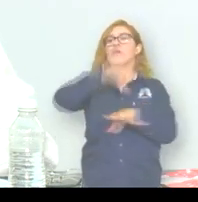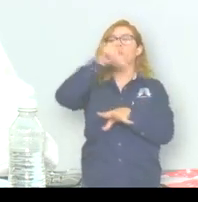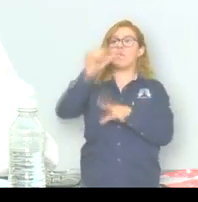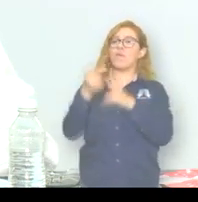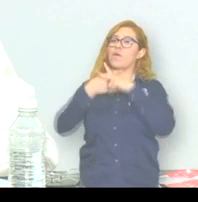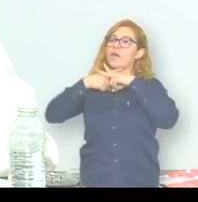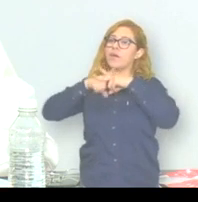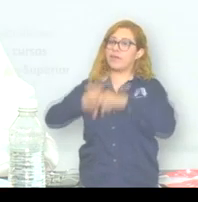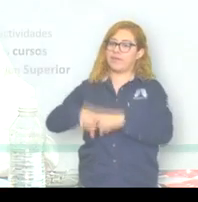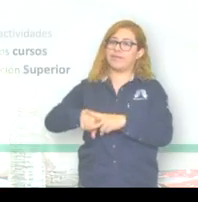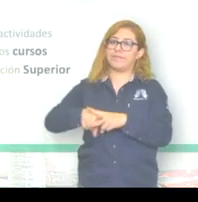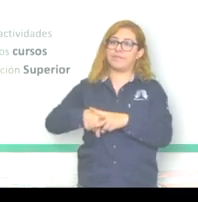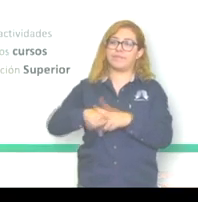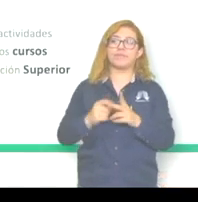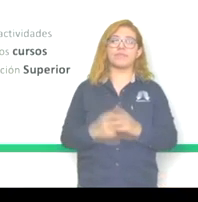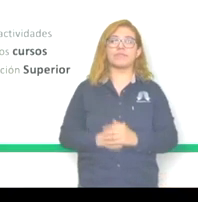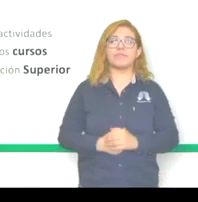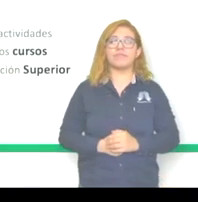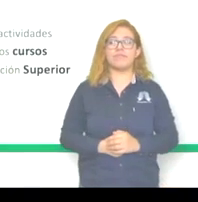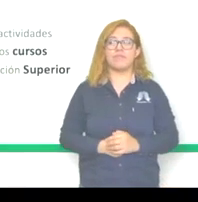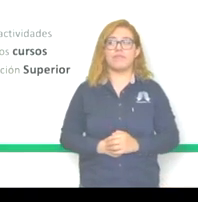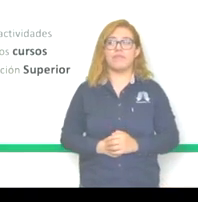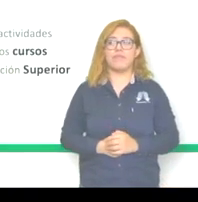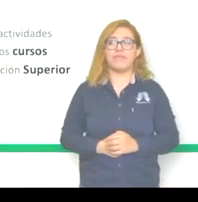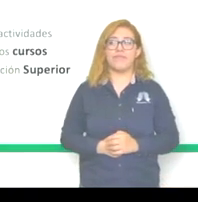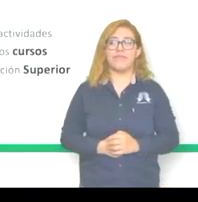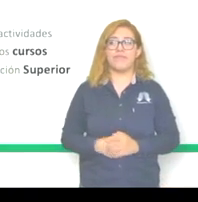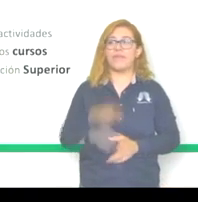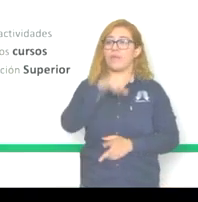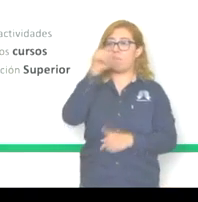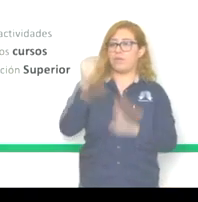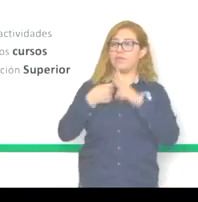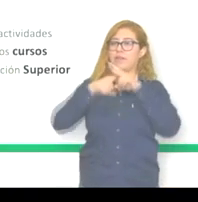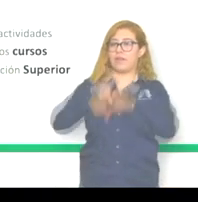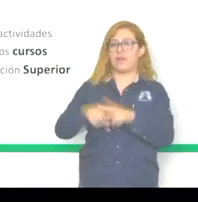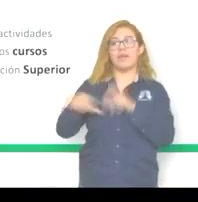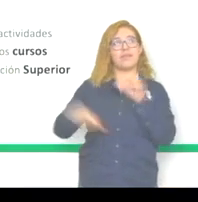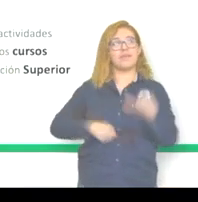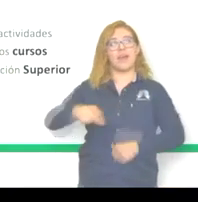comienza después las actividades de verano,